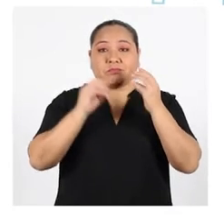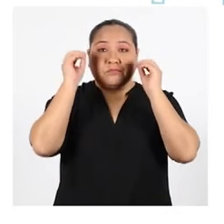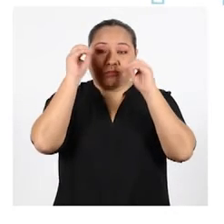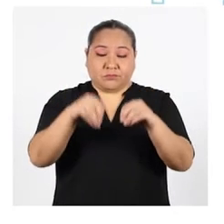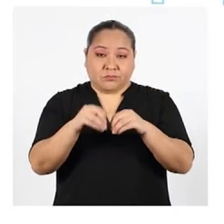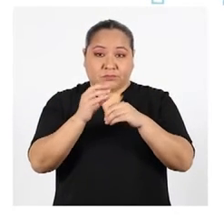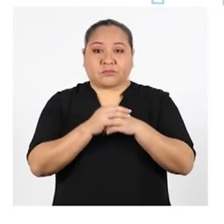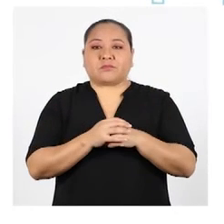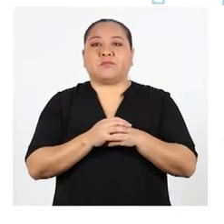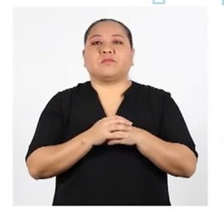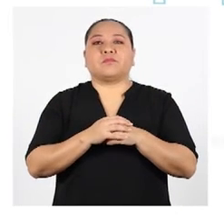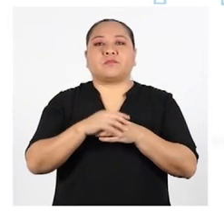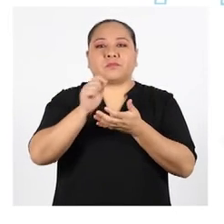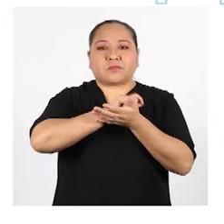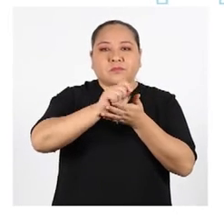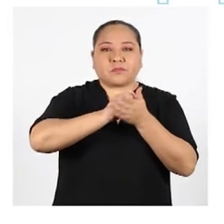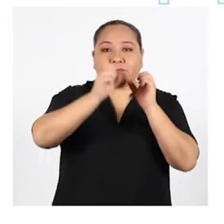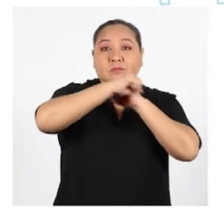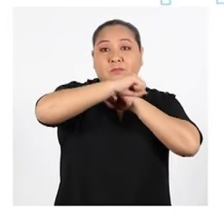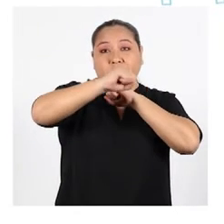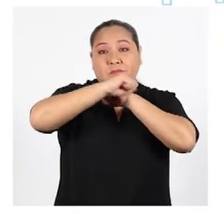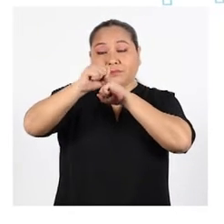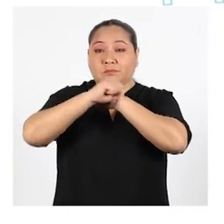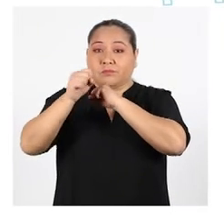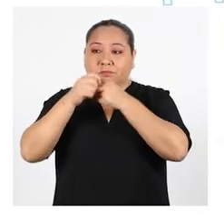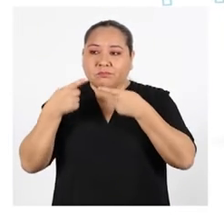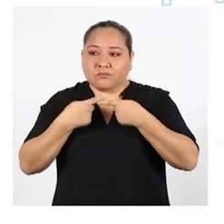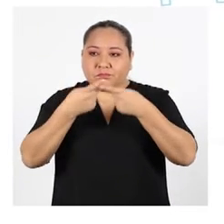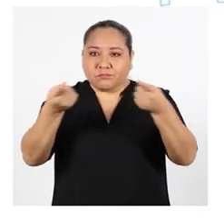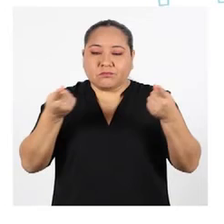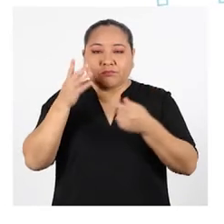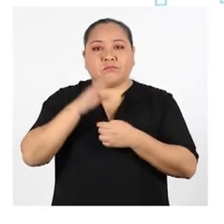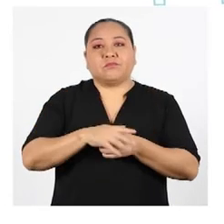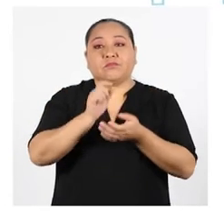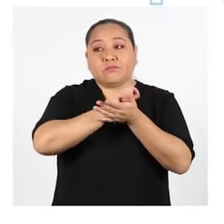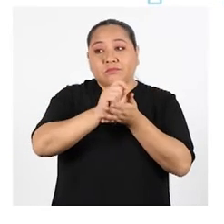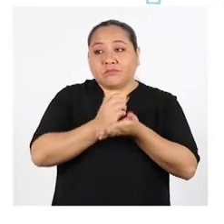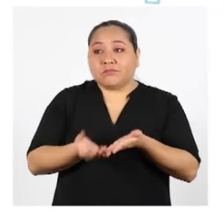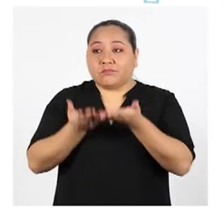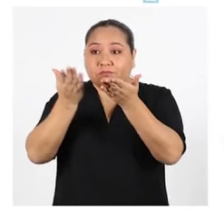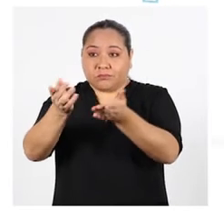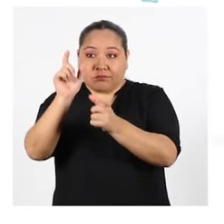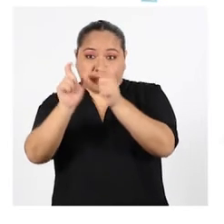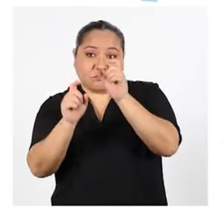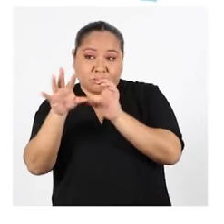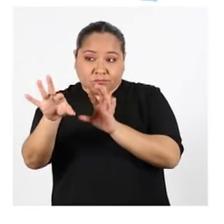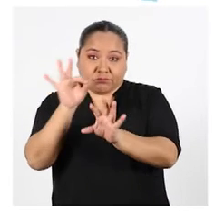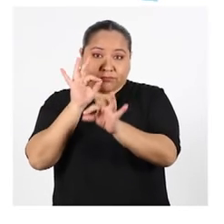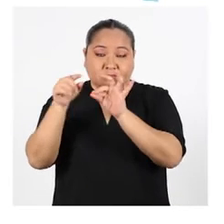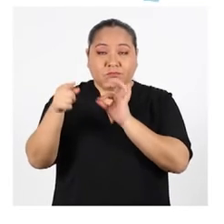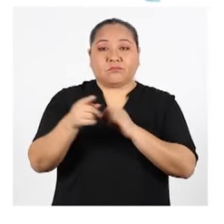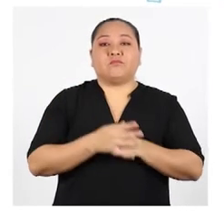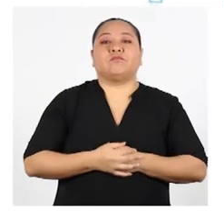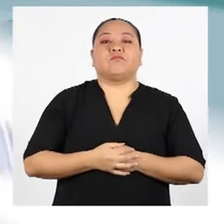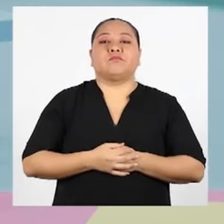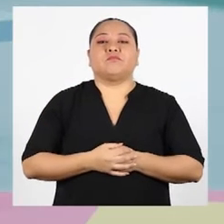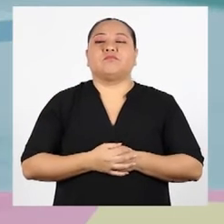de publicación y difusión, etapa que consiste en que el texto llegue al lector o público elegido.